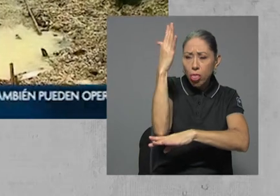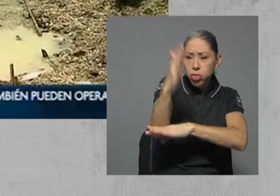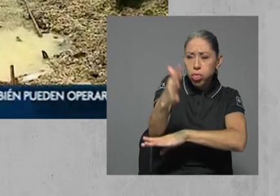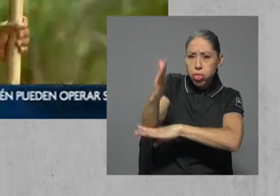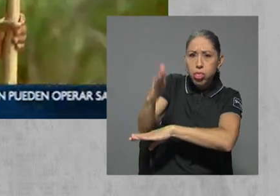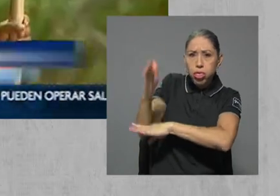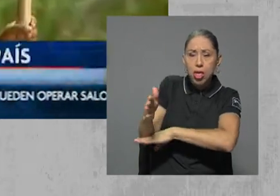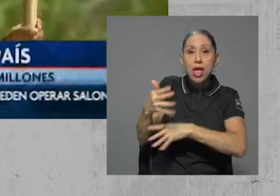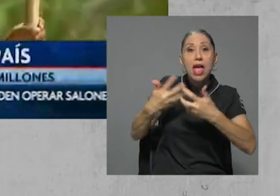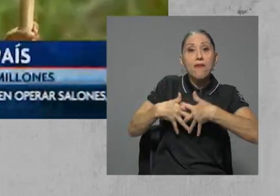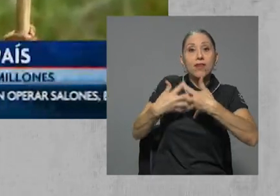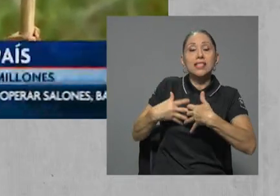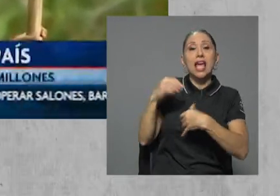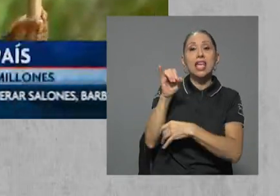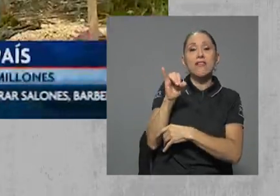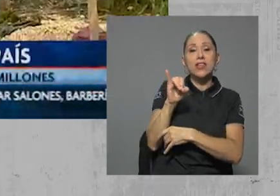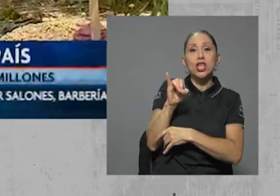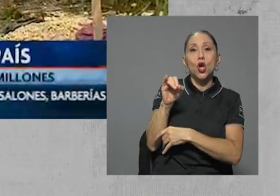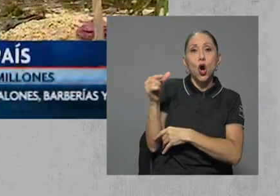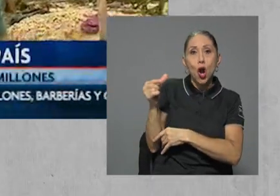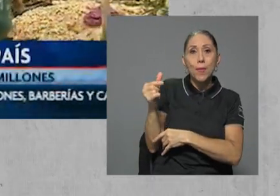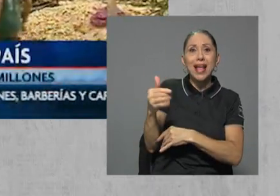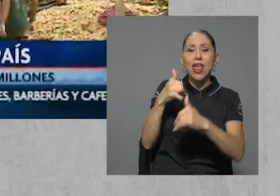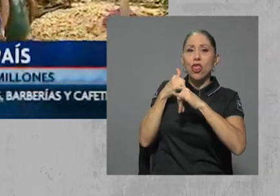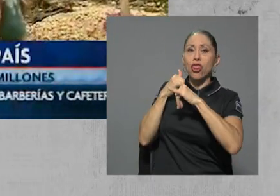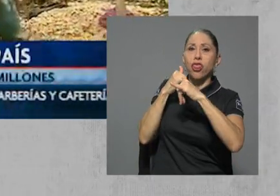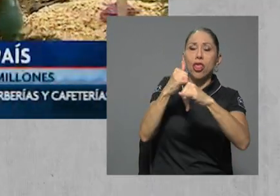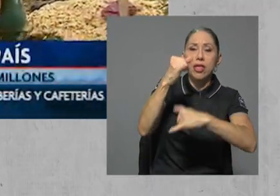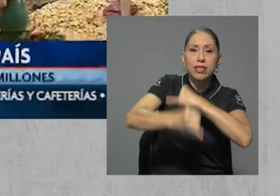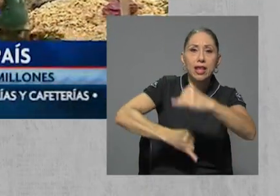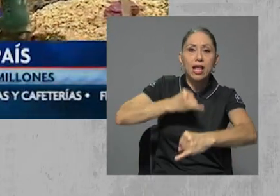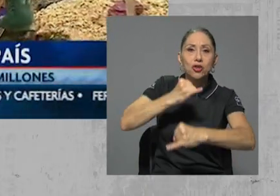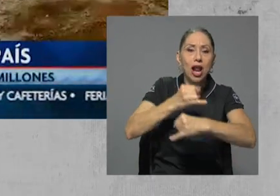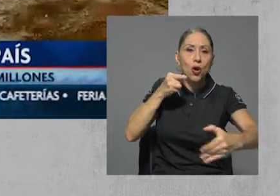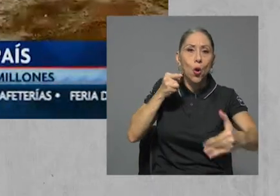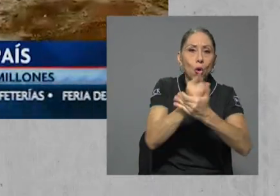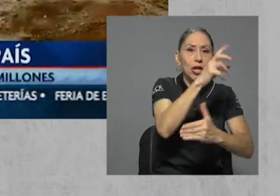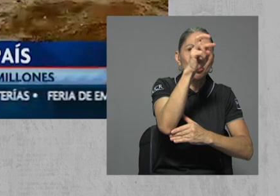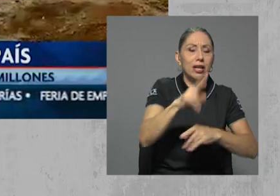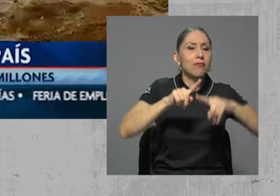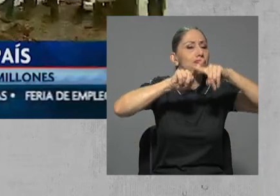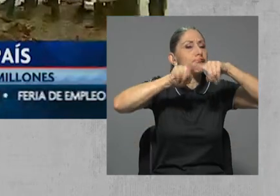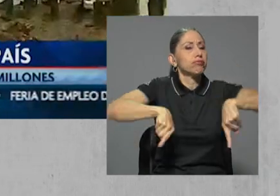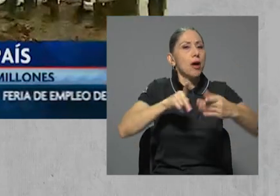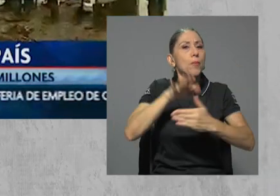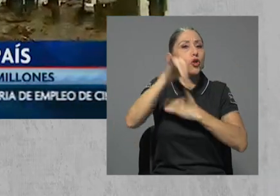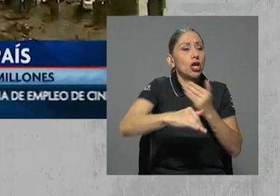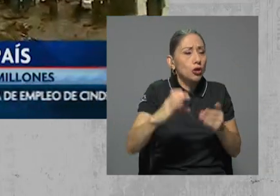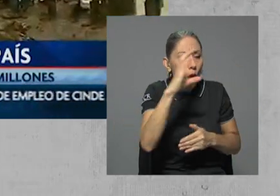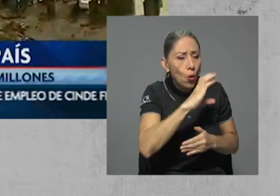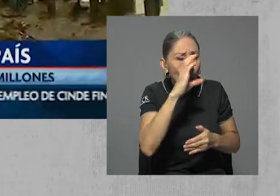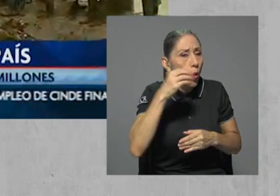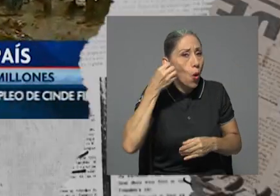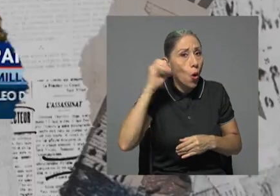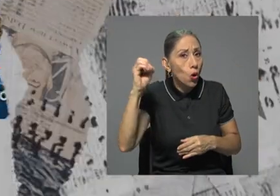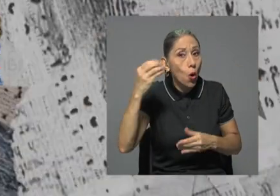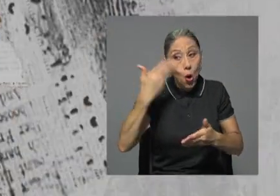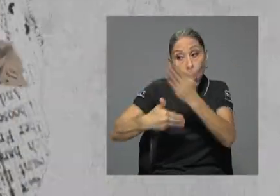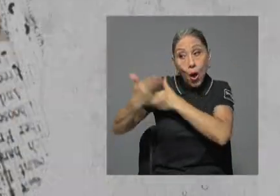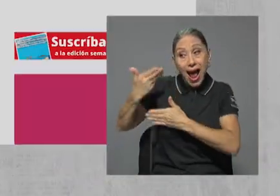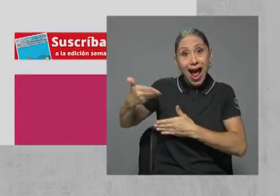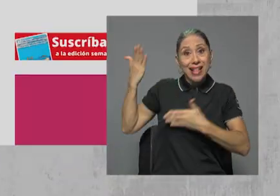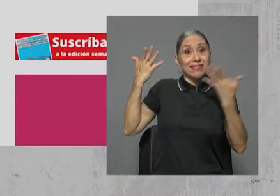infinito goldman tiene una demanda internacional contra costa rica por suspender el proyecto de explotación de oro cuando ya había sido